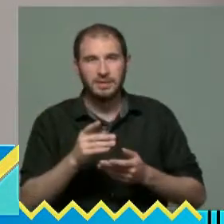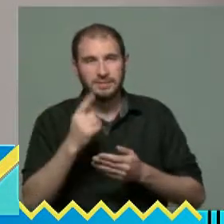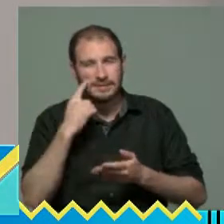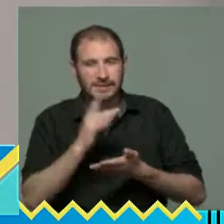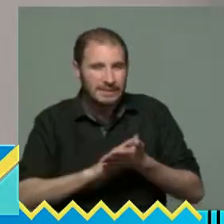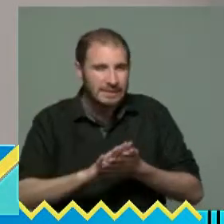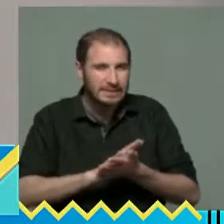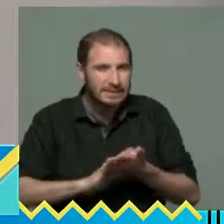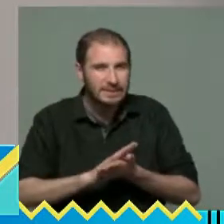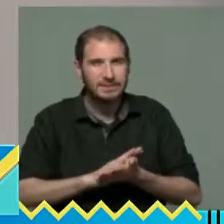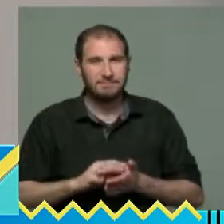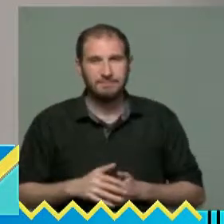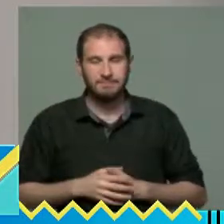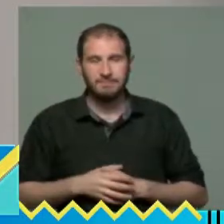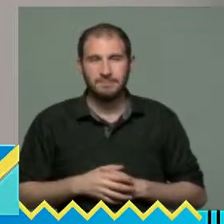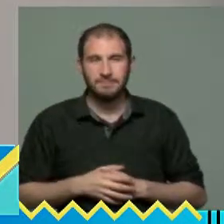poco más